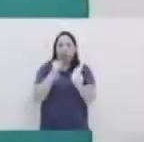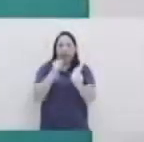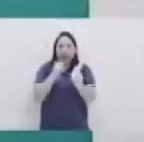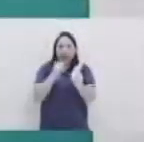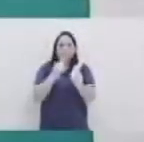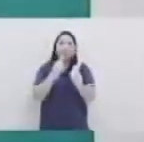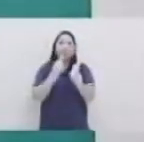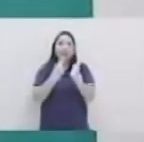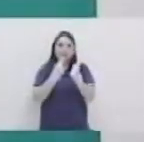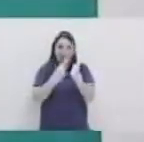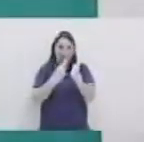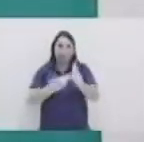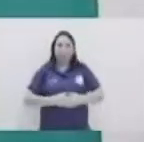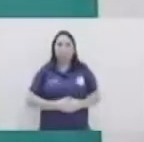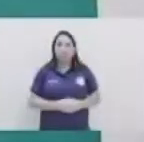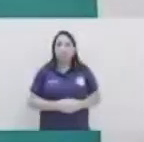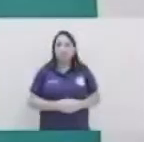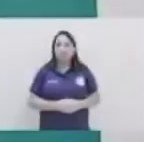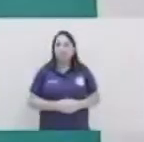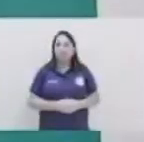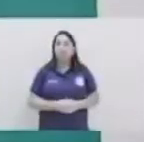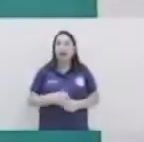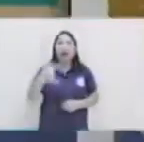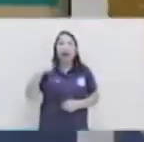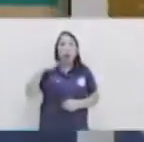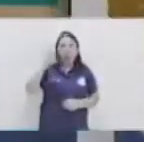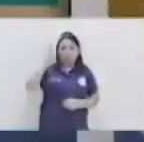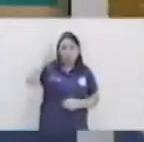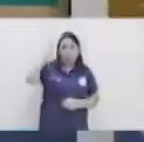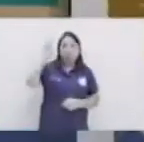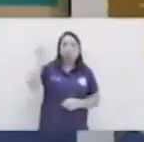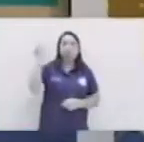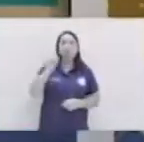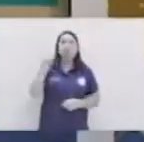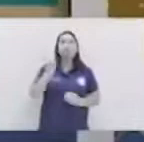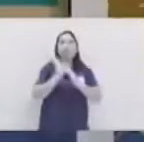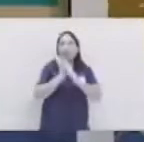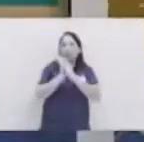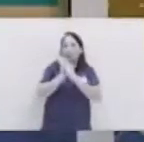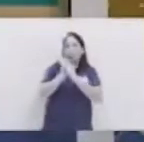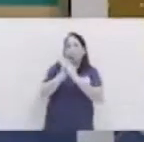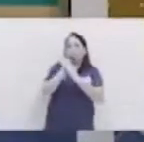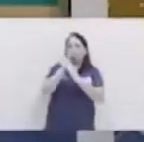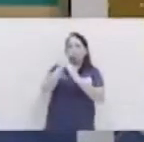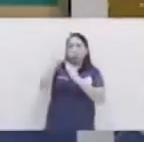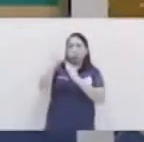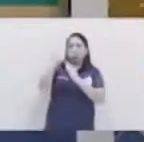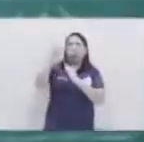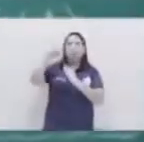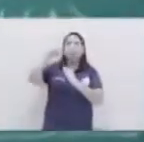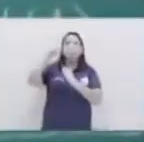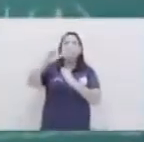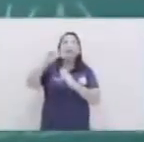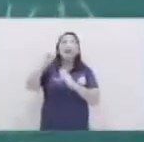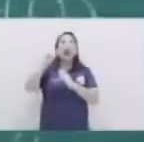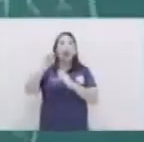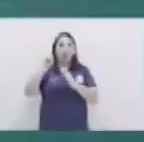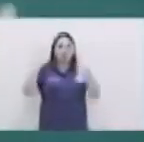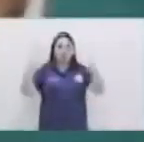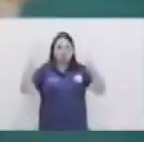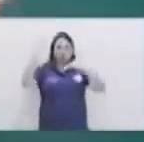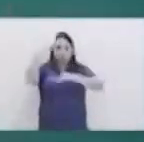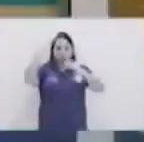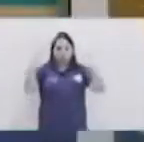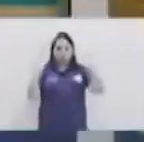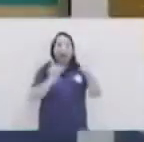de nuestra coordenada. Ahora que ya encontramos dónde está el vértice, pasaríamos a ubicarlo en nuestro